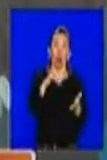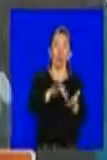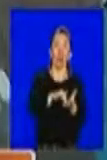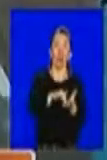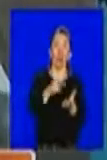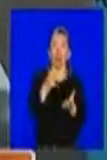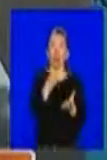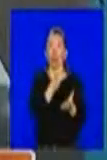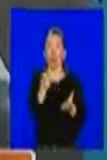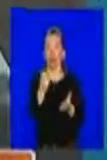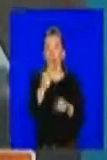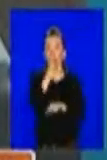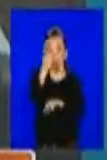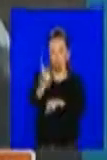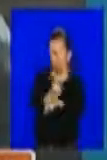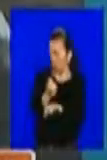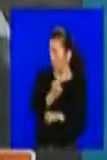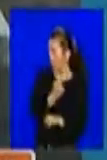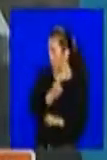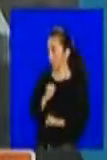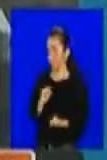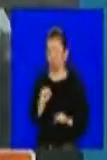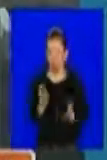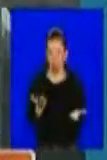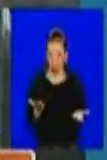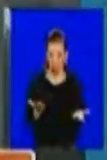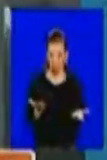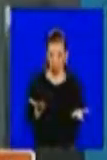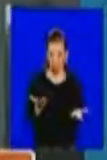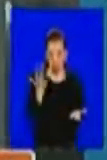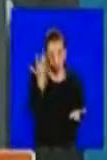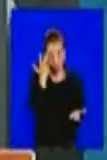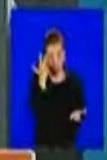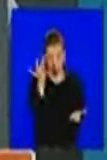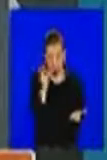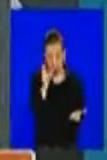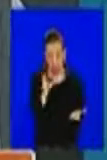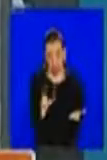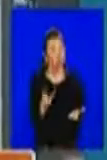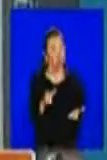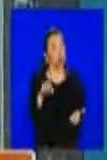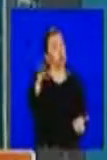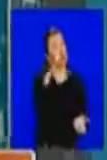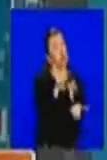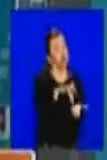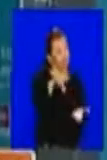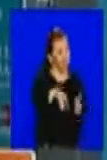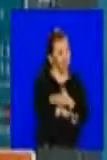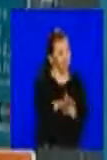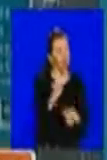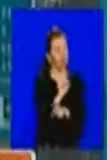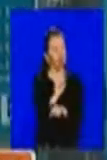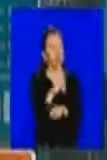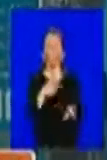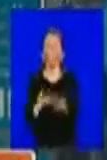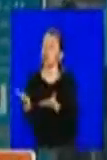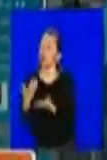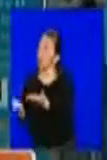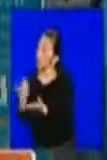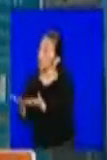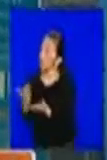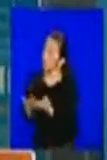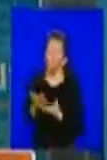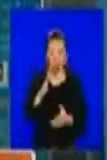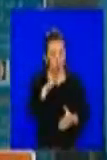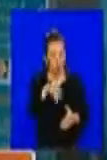parece que es fuera de contexto, porque muchos de estos ciudadanos llegan aquí a hacer compras y lo que observan es que el costo de